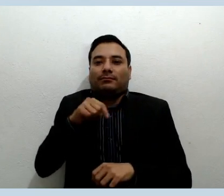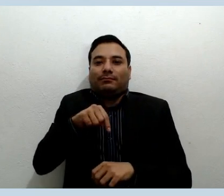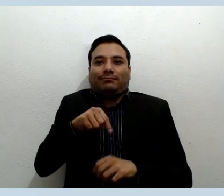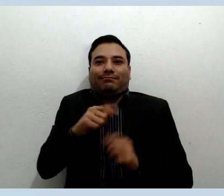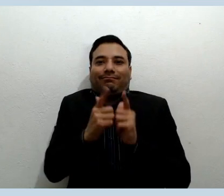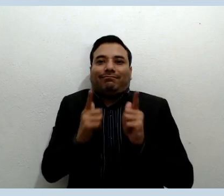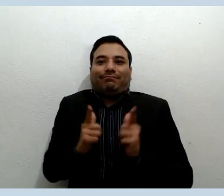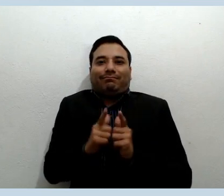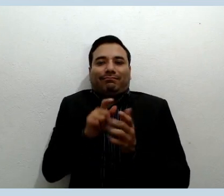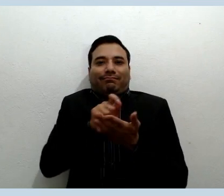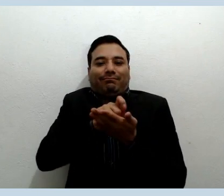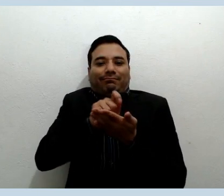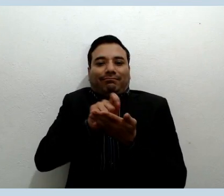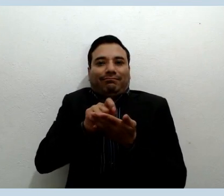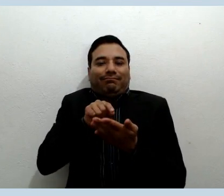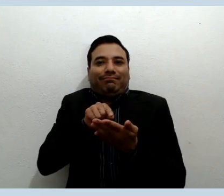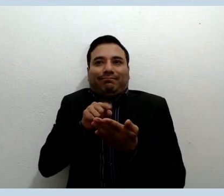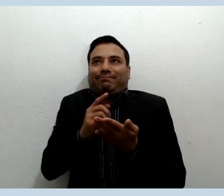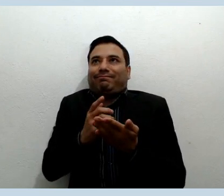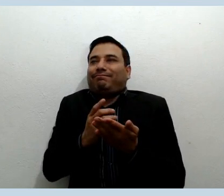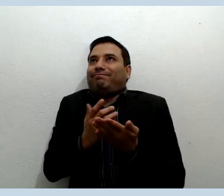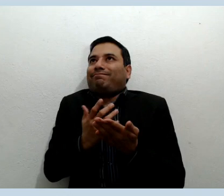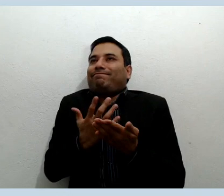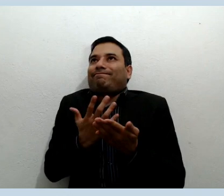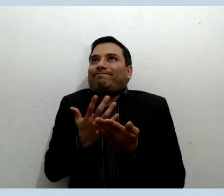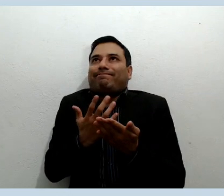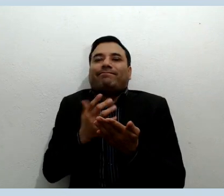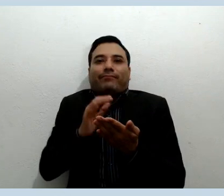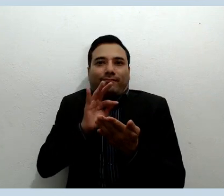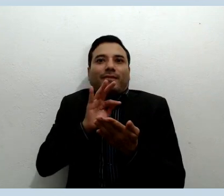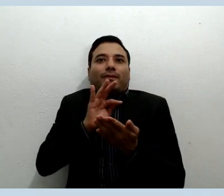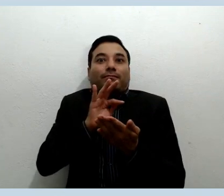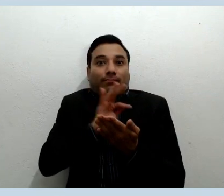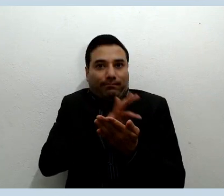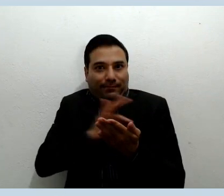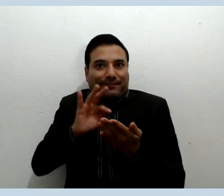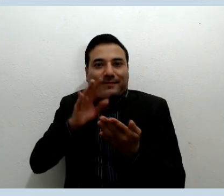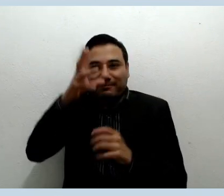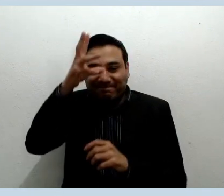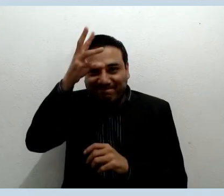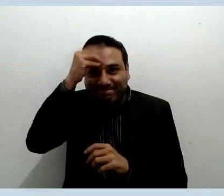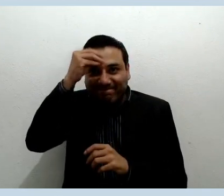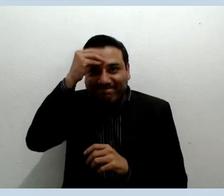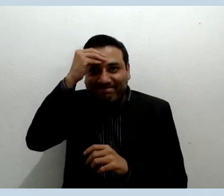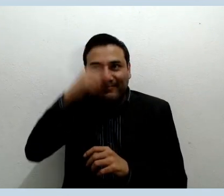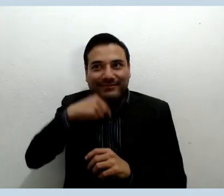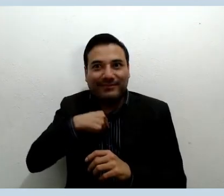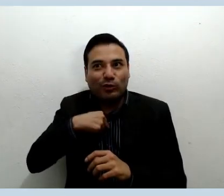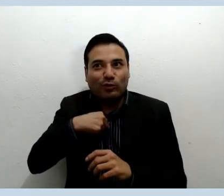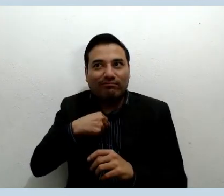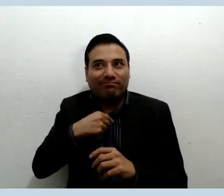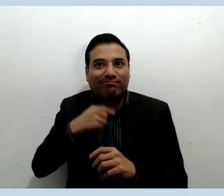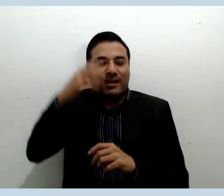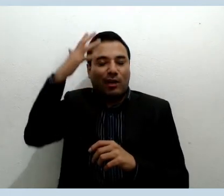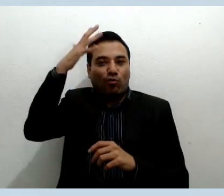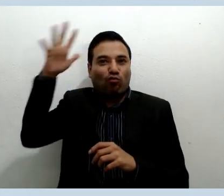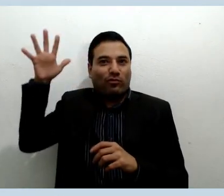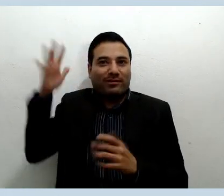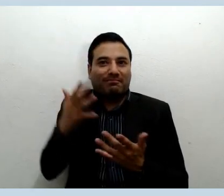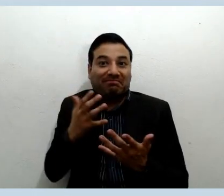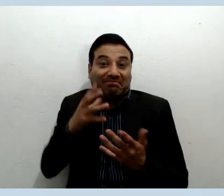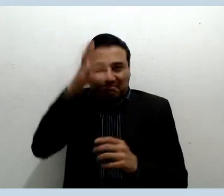Isa donde también aprendes un poco a ser adulta en el teatro no